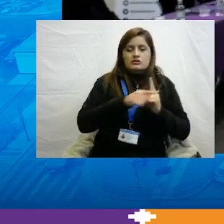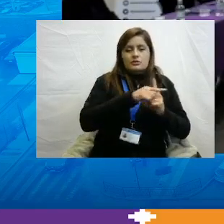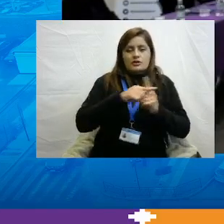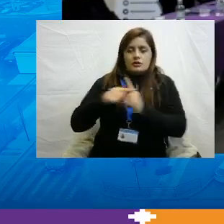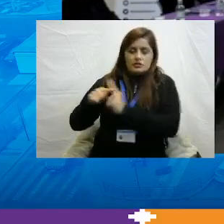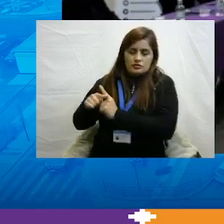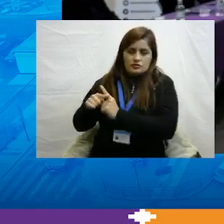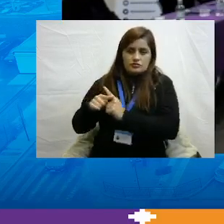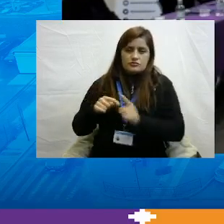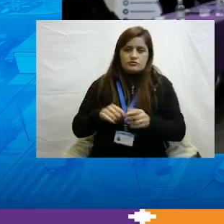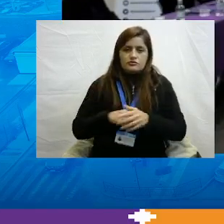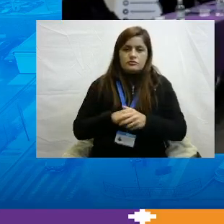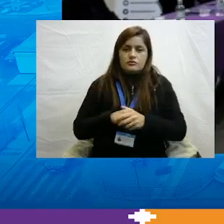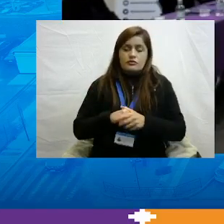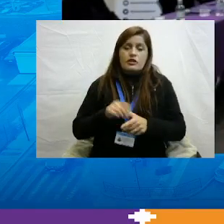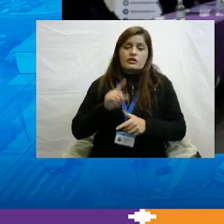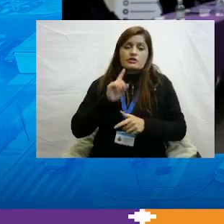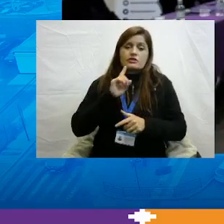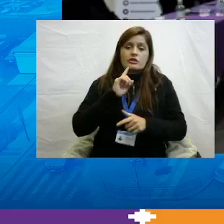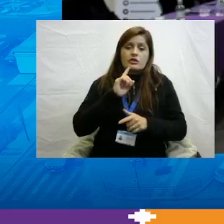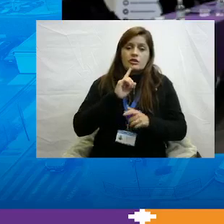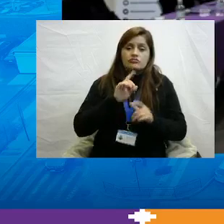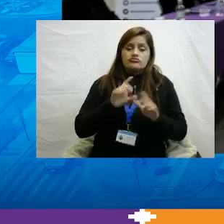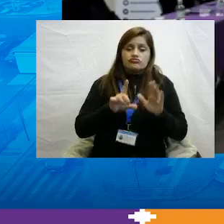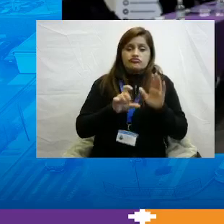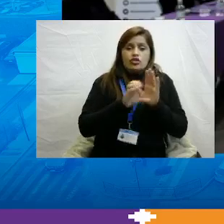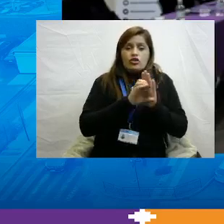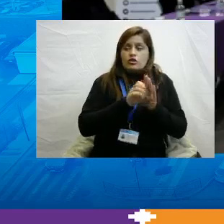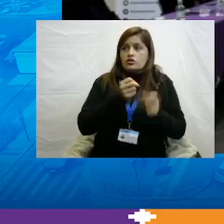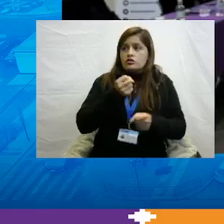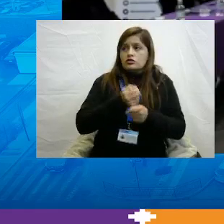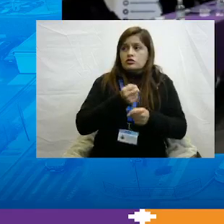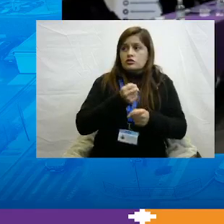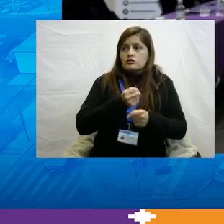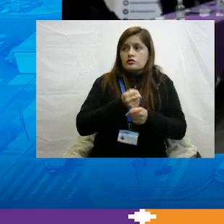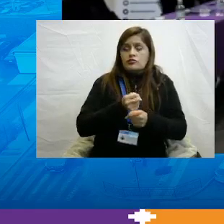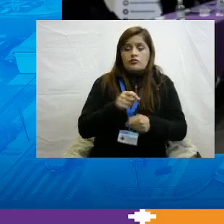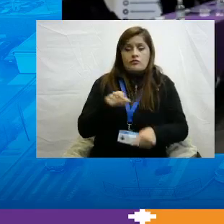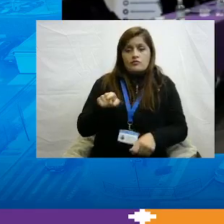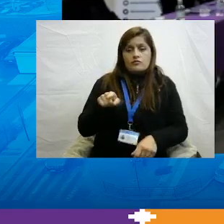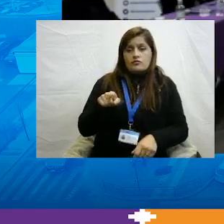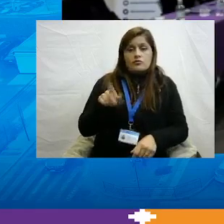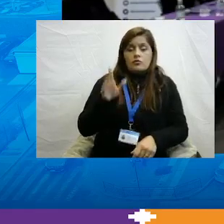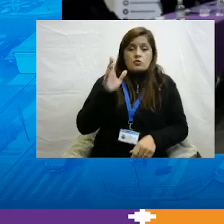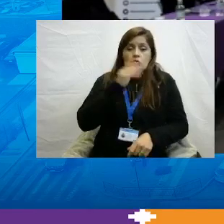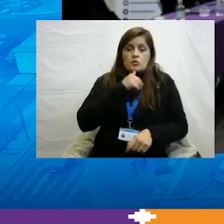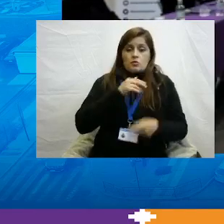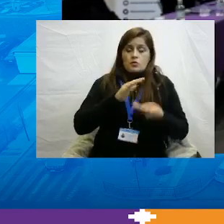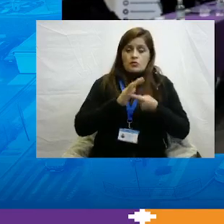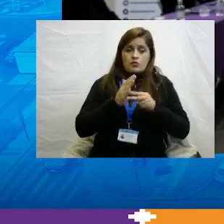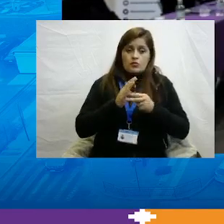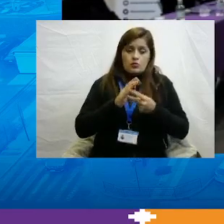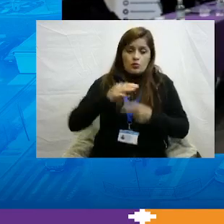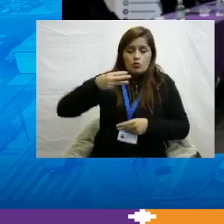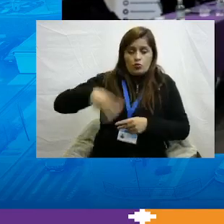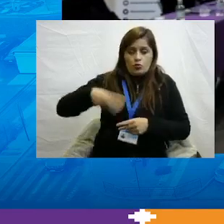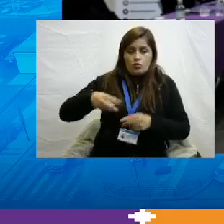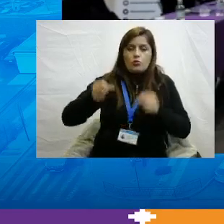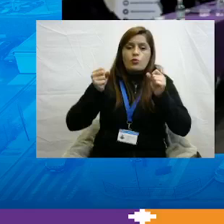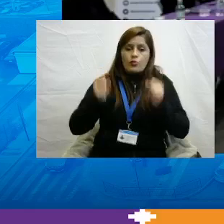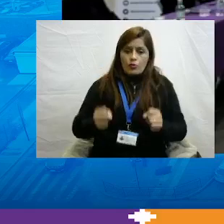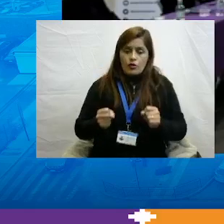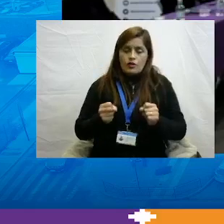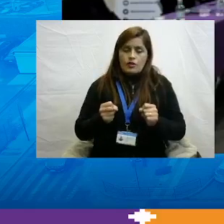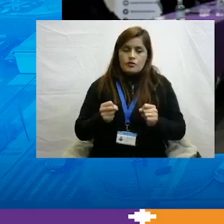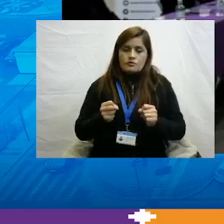que se rigen por el Código del Trabajo, y por lo tanto, en tal sentido, no hay inconveniente en que el municipio